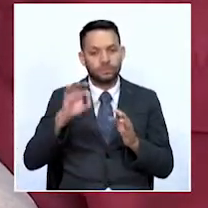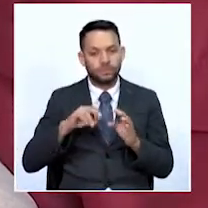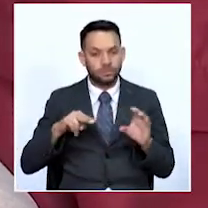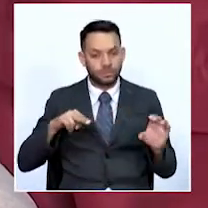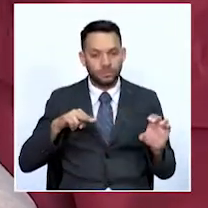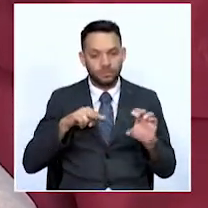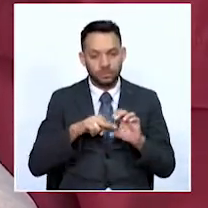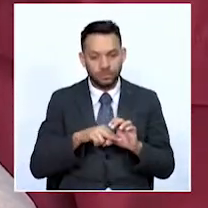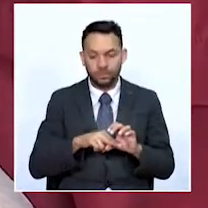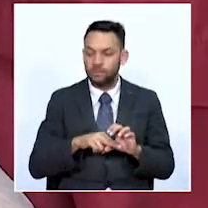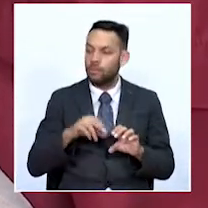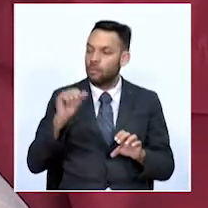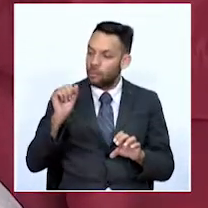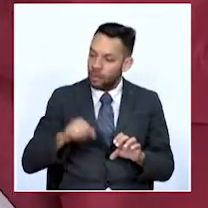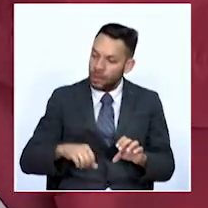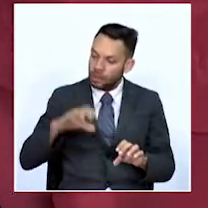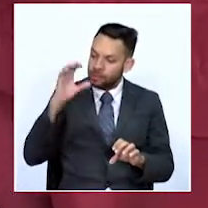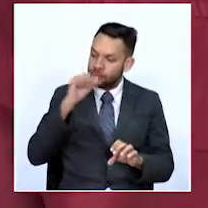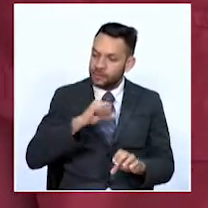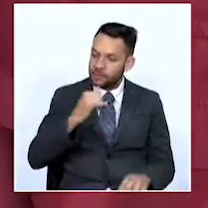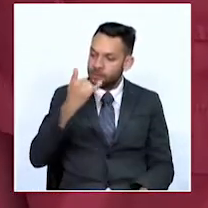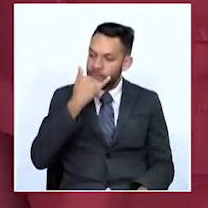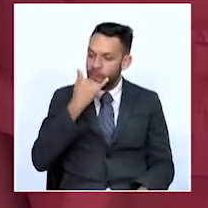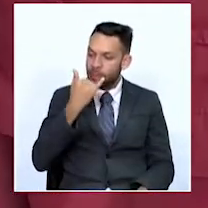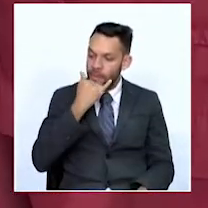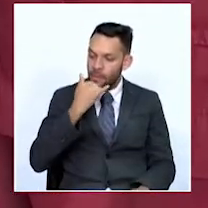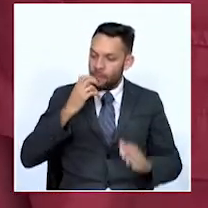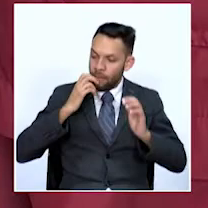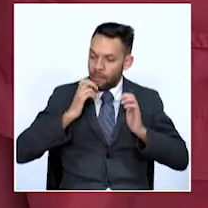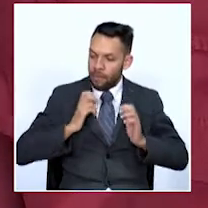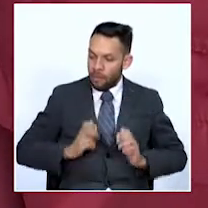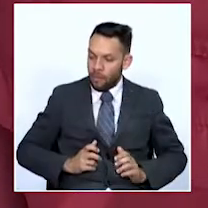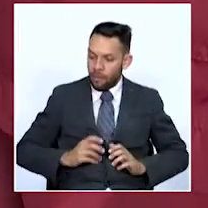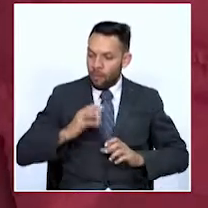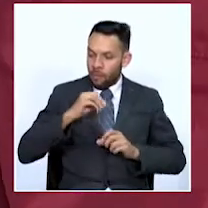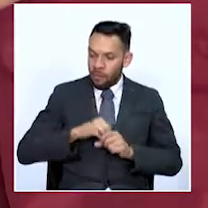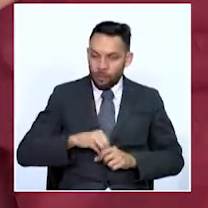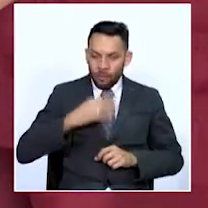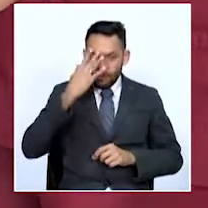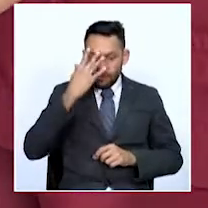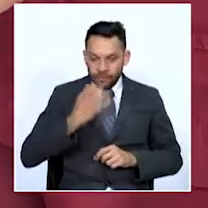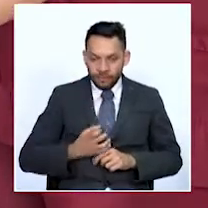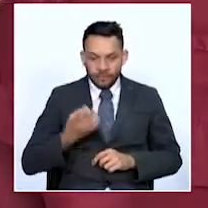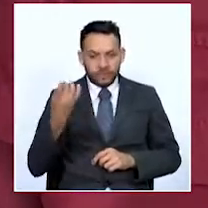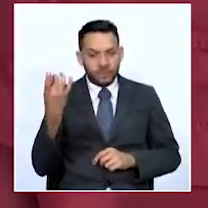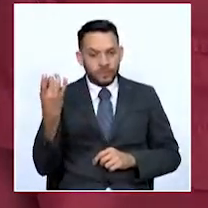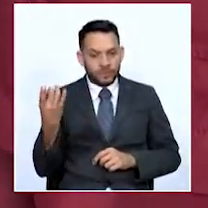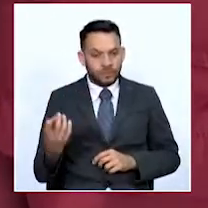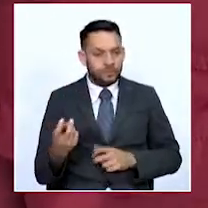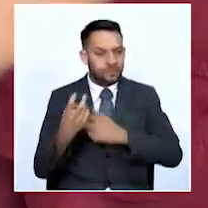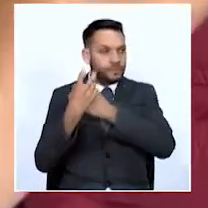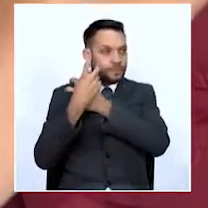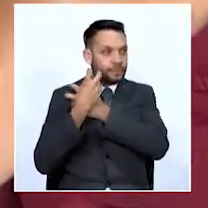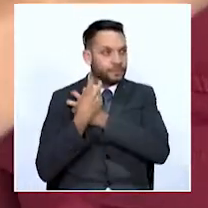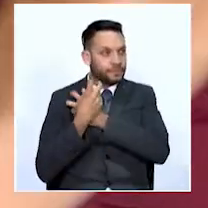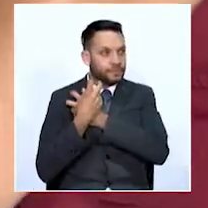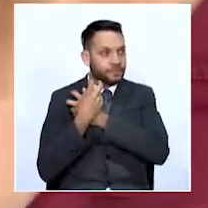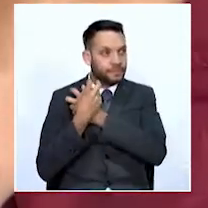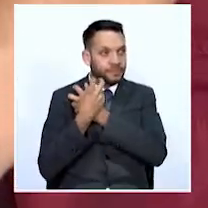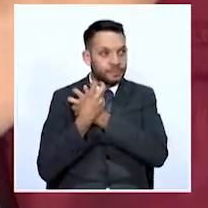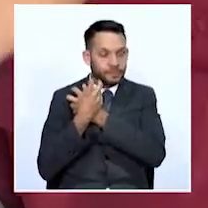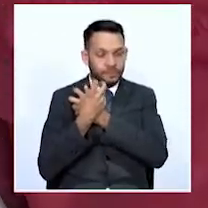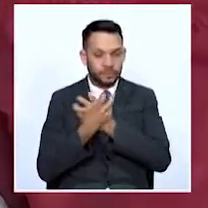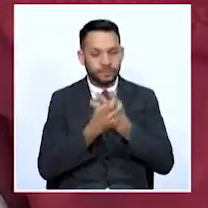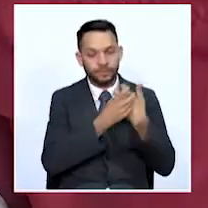resonancia, ver algo y determinar qué es lo que está pasando en la rodilla, qué es lo que está pasando en el hombro, para a partir de un